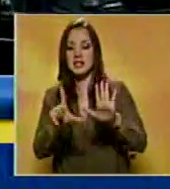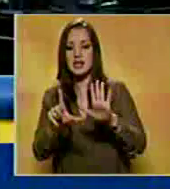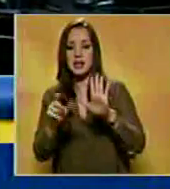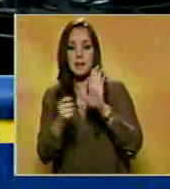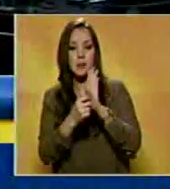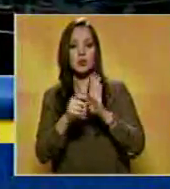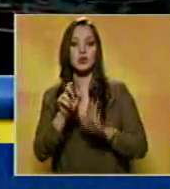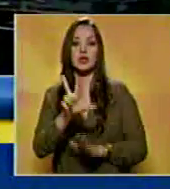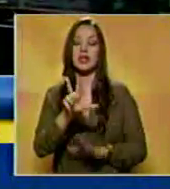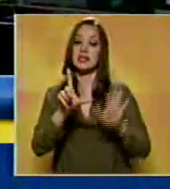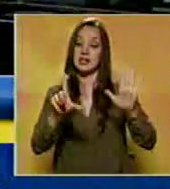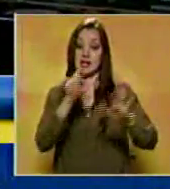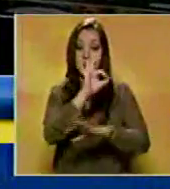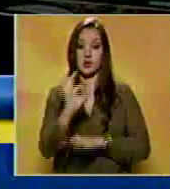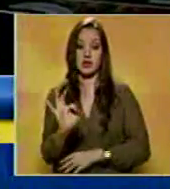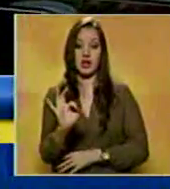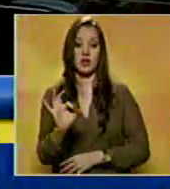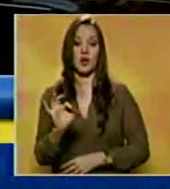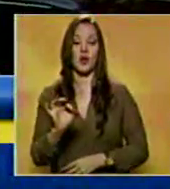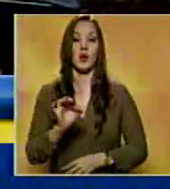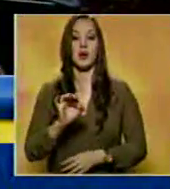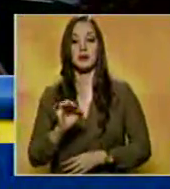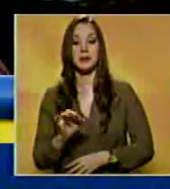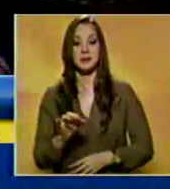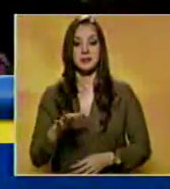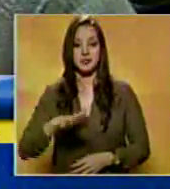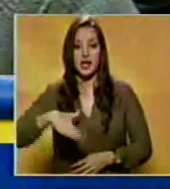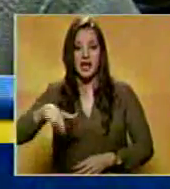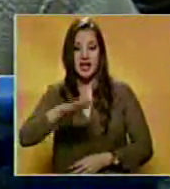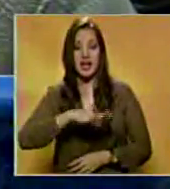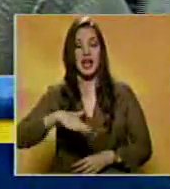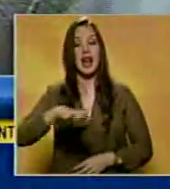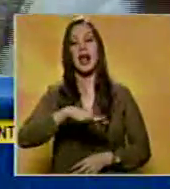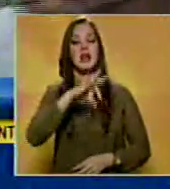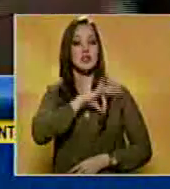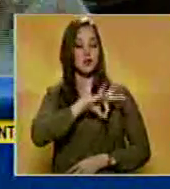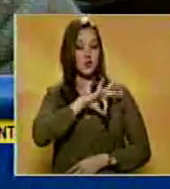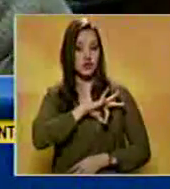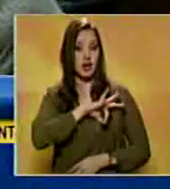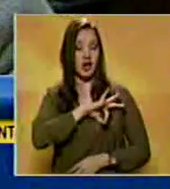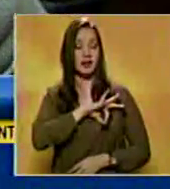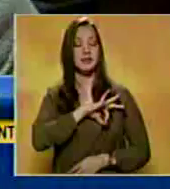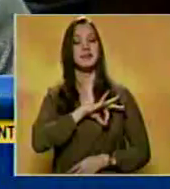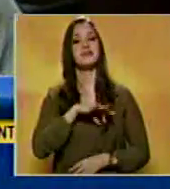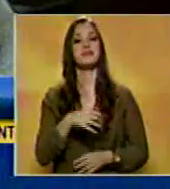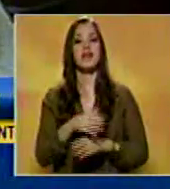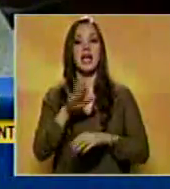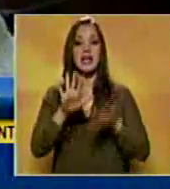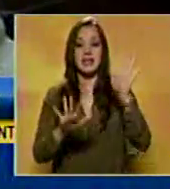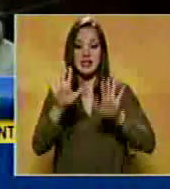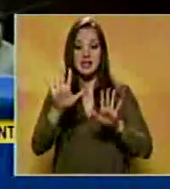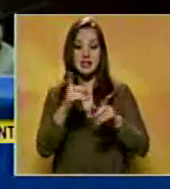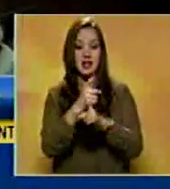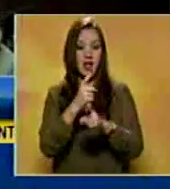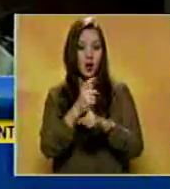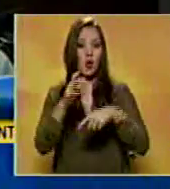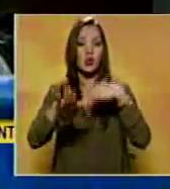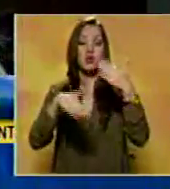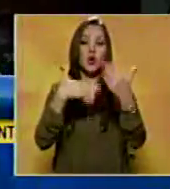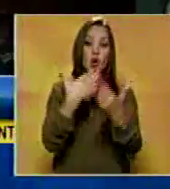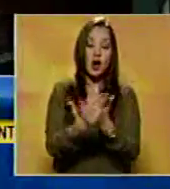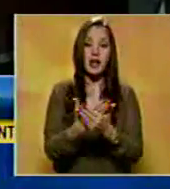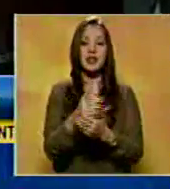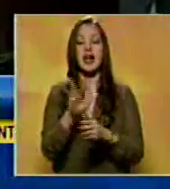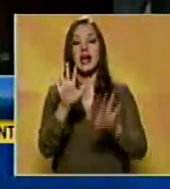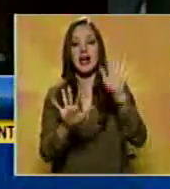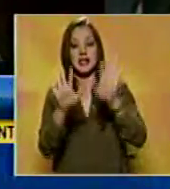87.37% que fueron dirigidos a el área social. Desde el 15 de agosto hasta el 15 de septiembre, la Asamblea Nacional